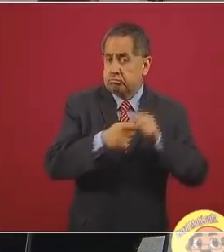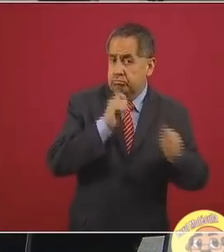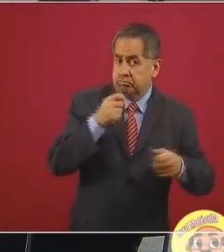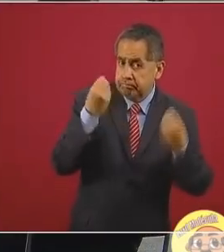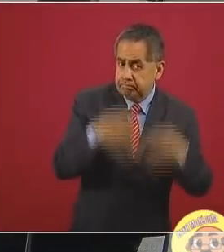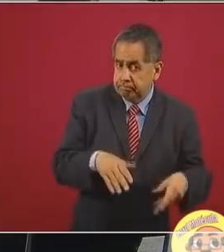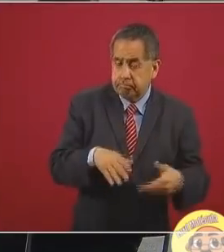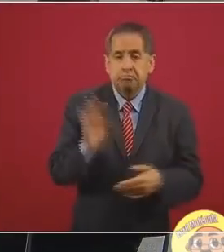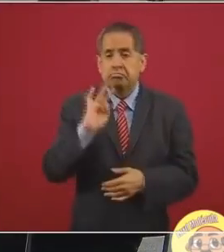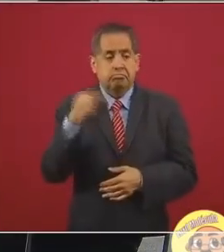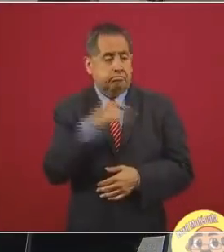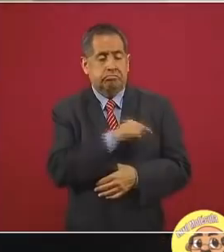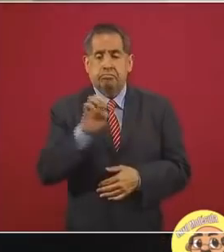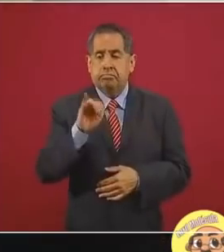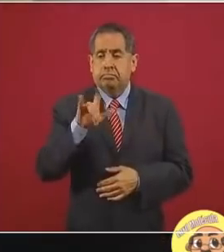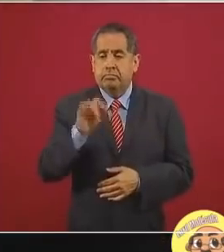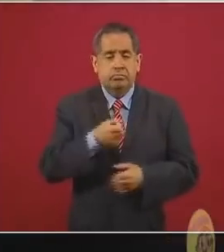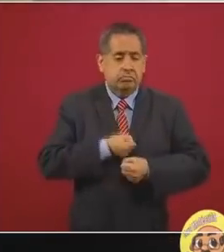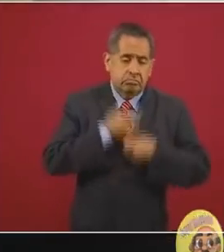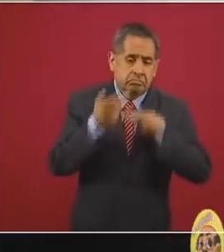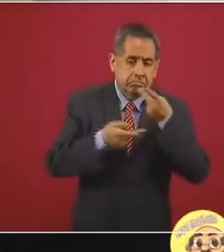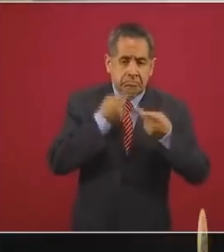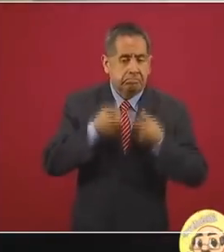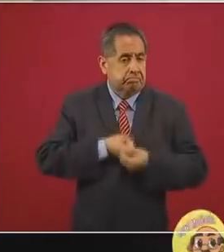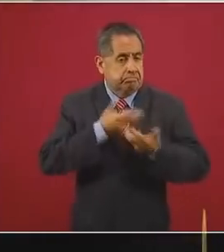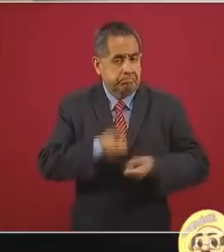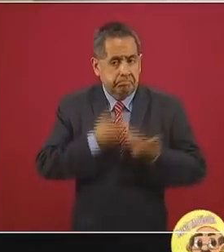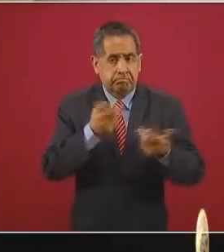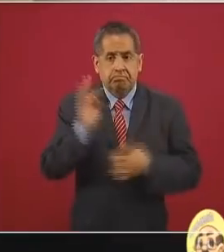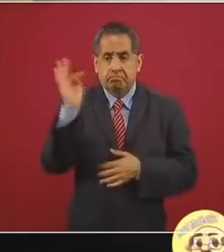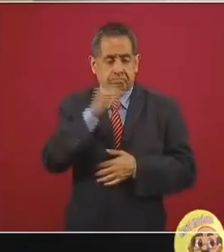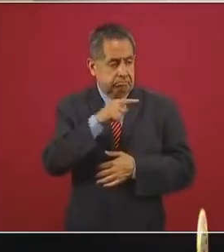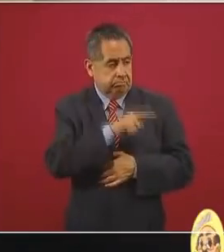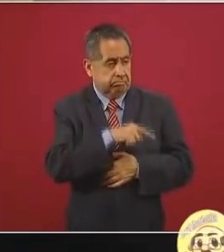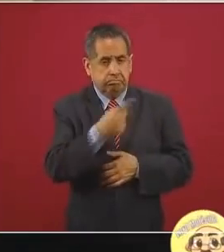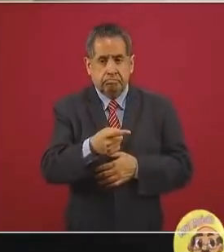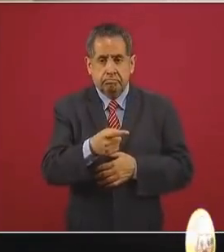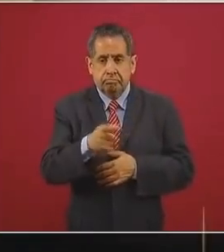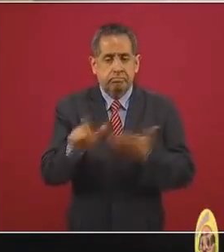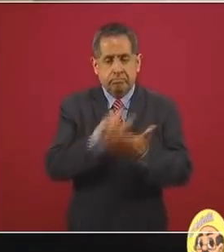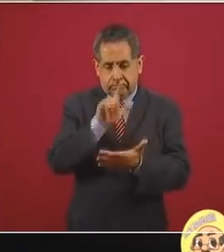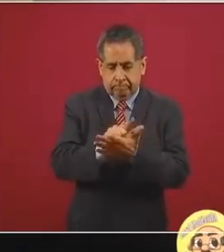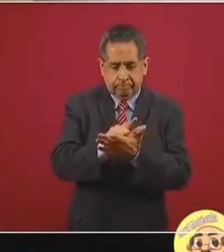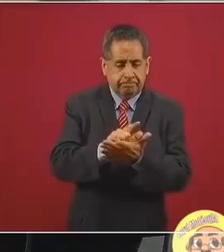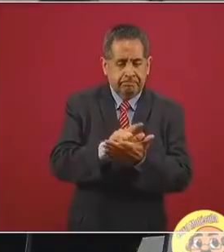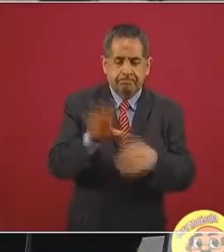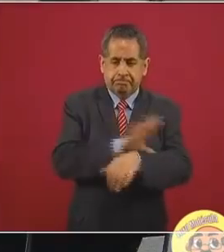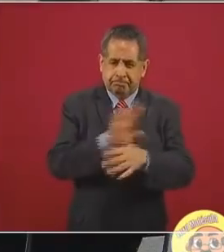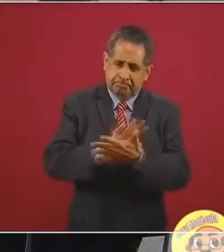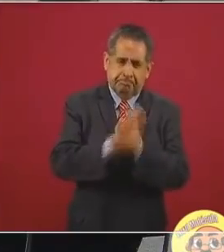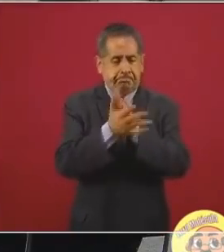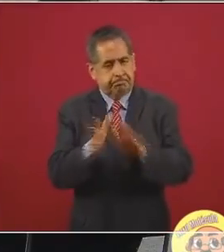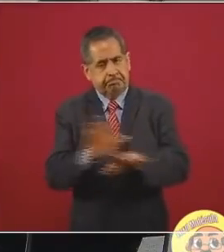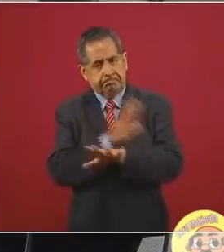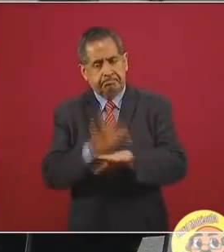las declaraciones de Emilio Lozoya se podría dar pie a una contrarreforma energética. Bueno, es mi